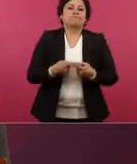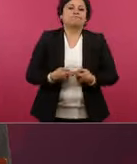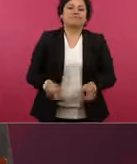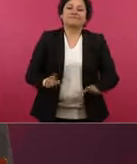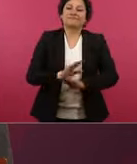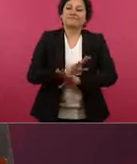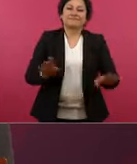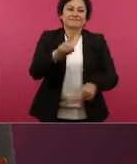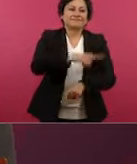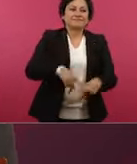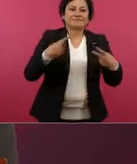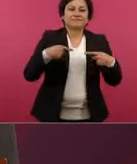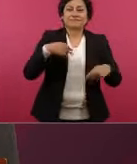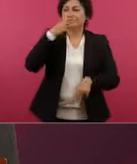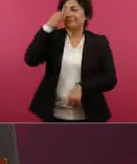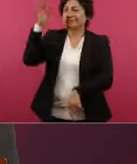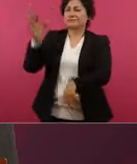Y no va a haber